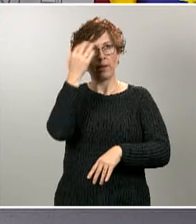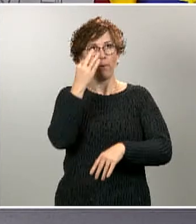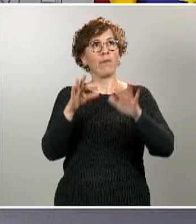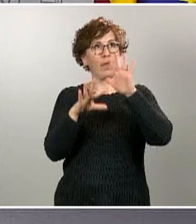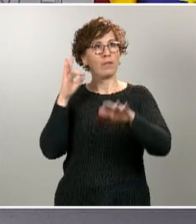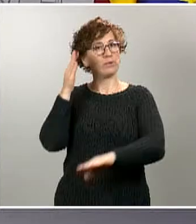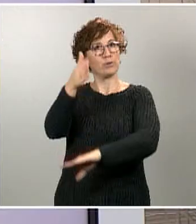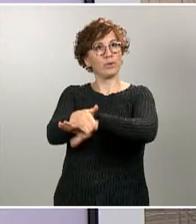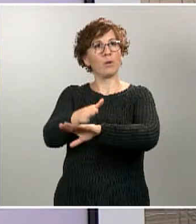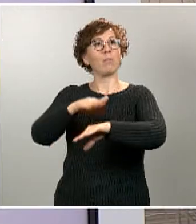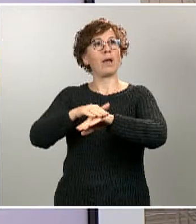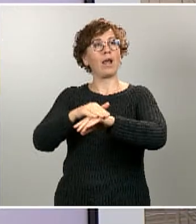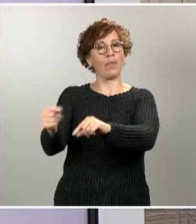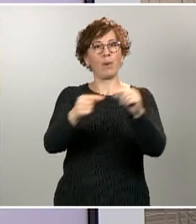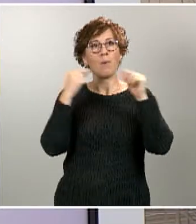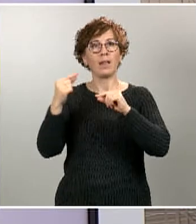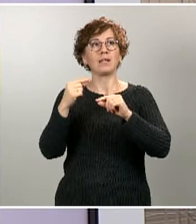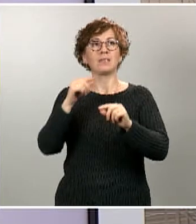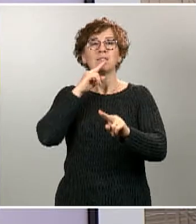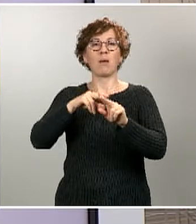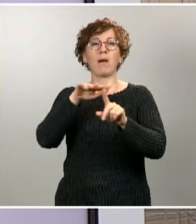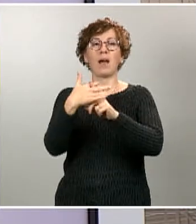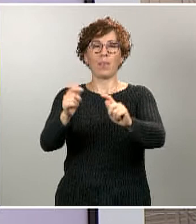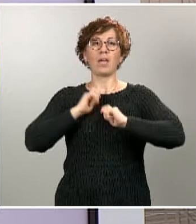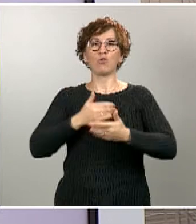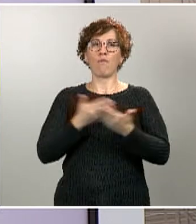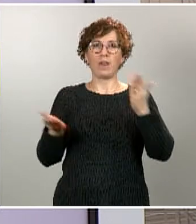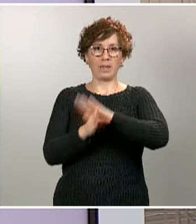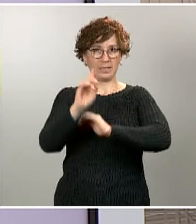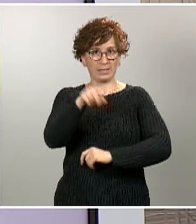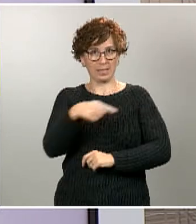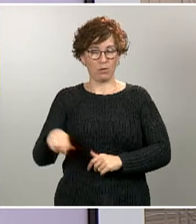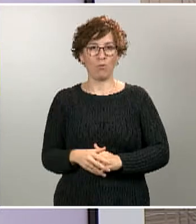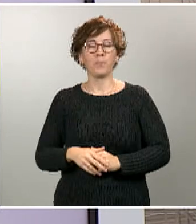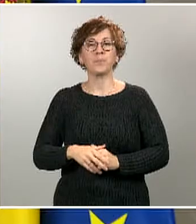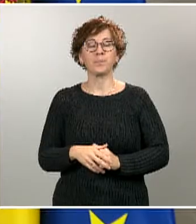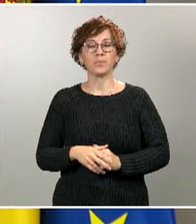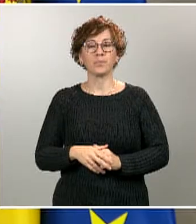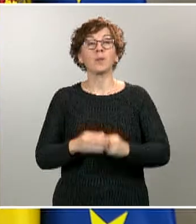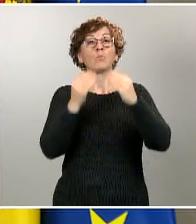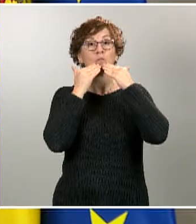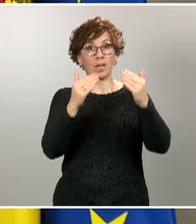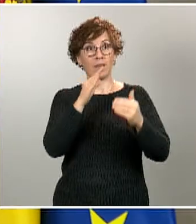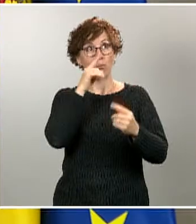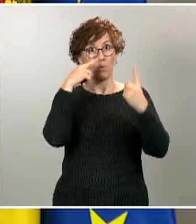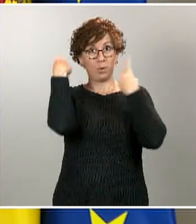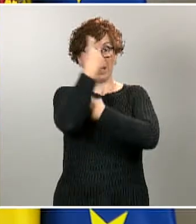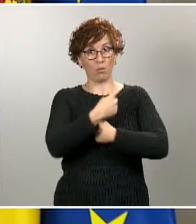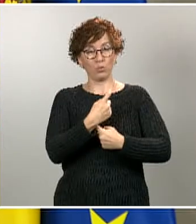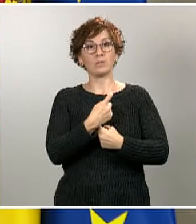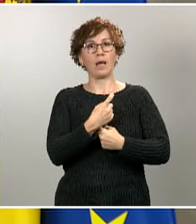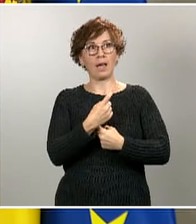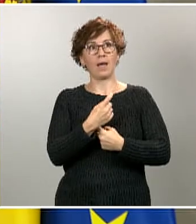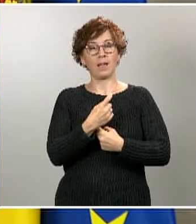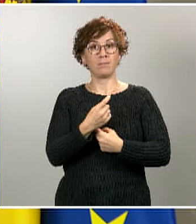Muchas gracias. Le agradezco mucho su pregunta porque me permite insistir en un punto que consideramos, según nos trasladan los expertos, muy